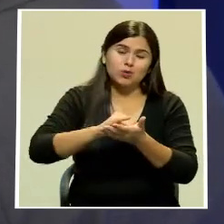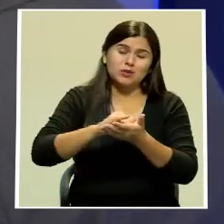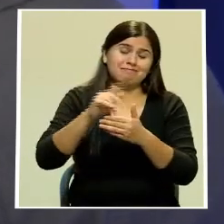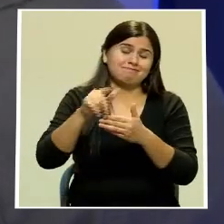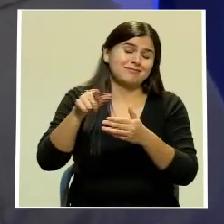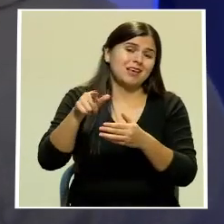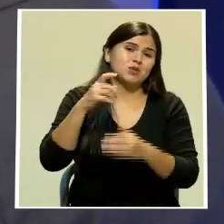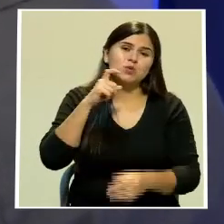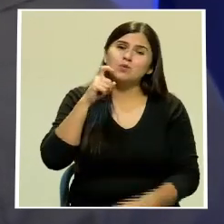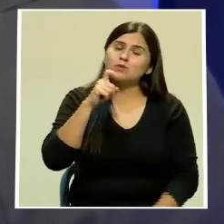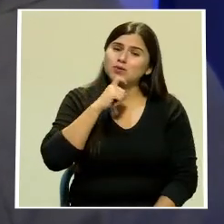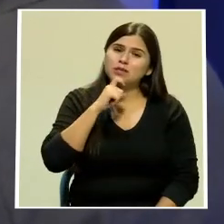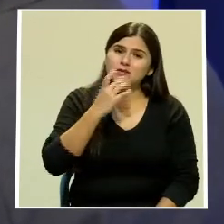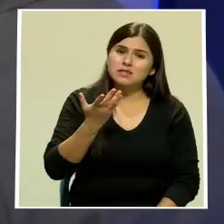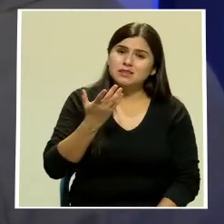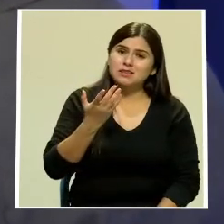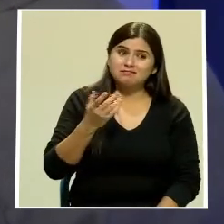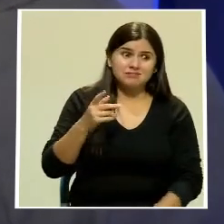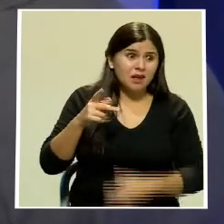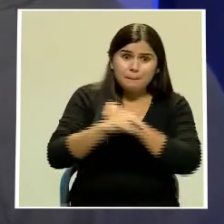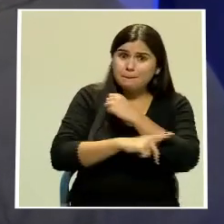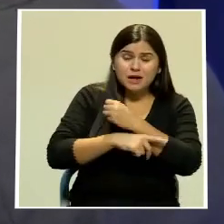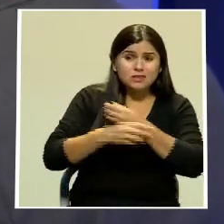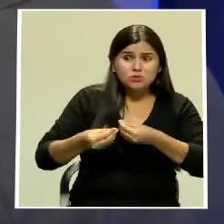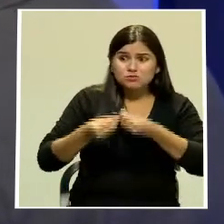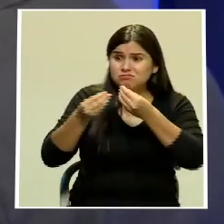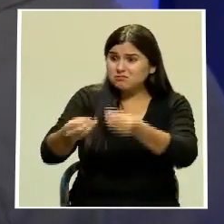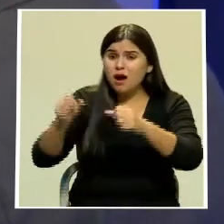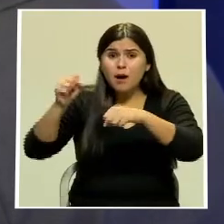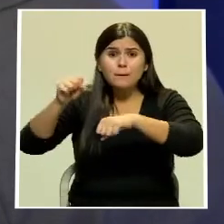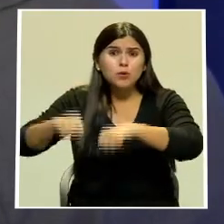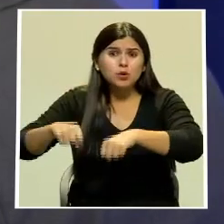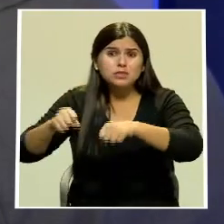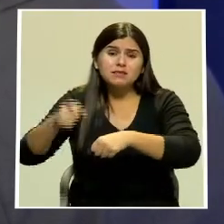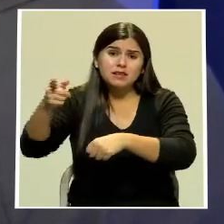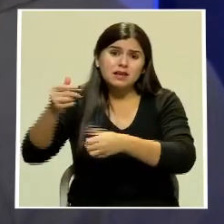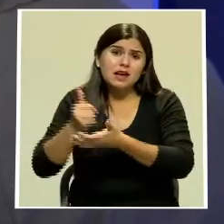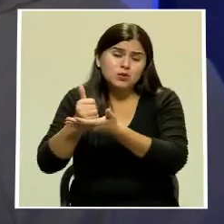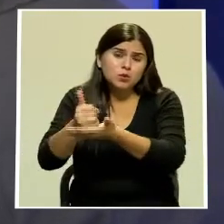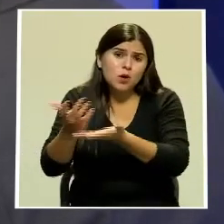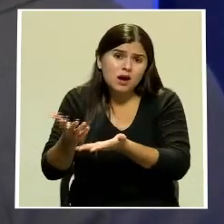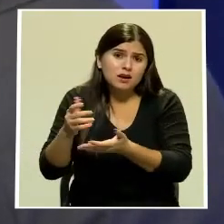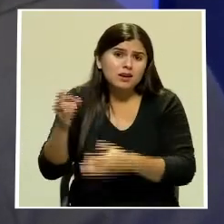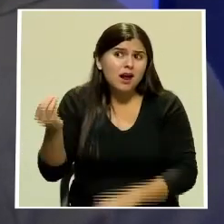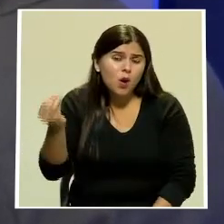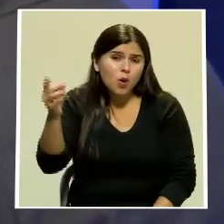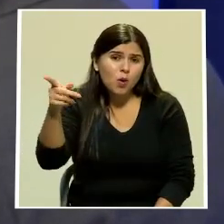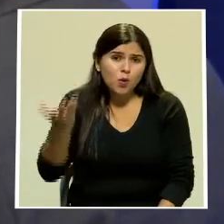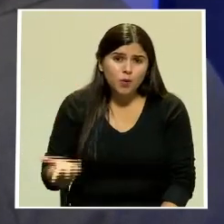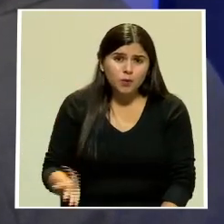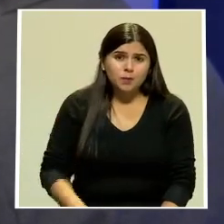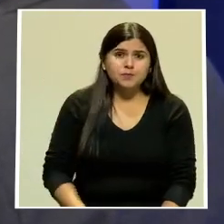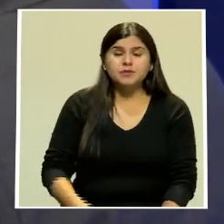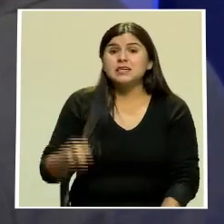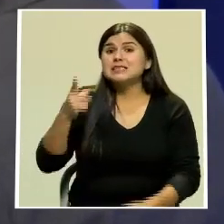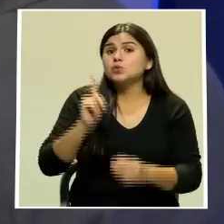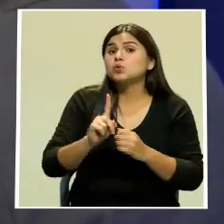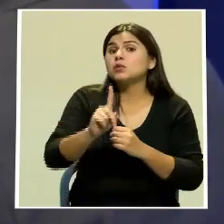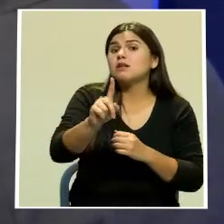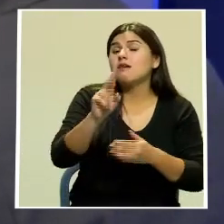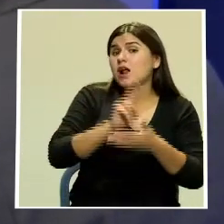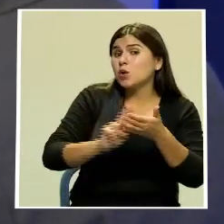estamos dando la posibilidad. Invertimos en infraestructura pública universitaria acá. Si usted va a la ciudad universitaria Rodrigo Facio, de la